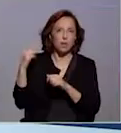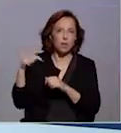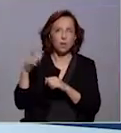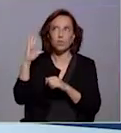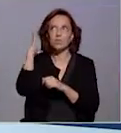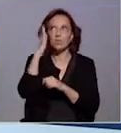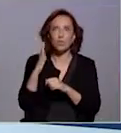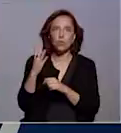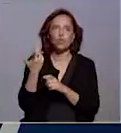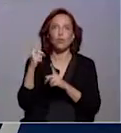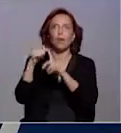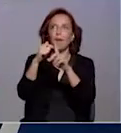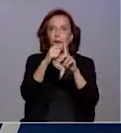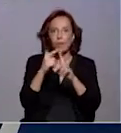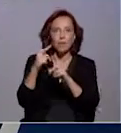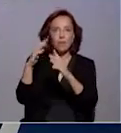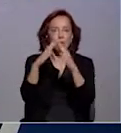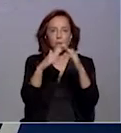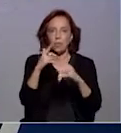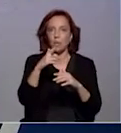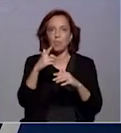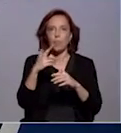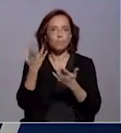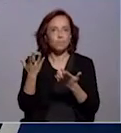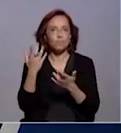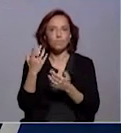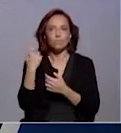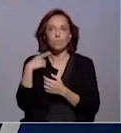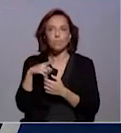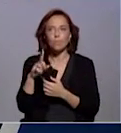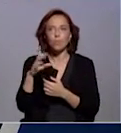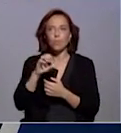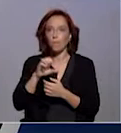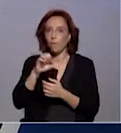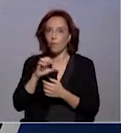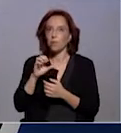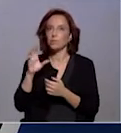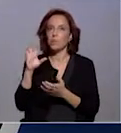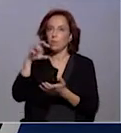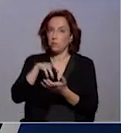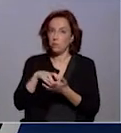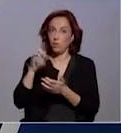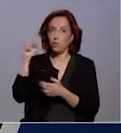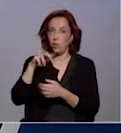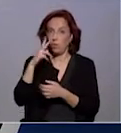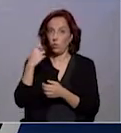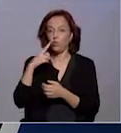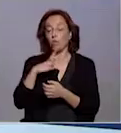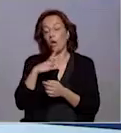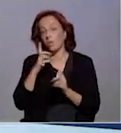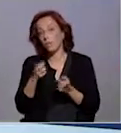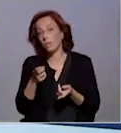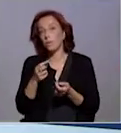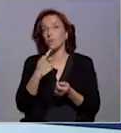concentran por eso la temporada estival y demás pero también hay empresas que se están instalando estamos hablando de la posibilidad de esta